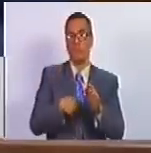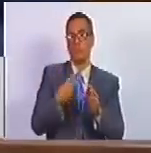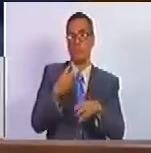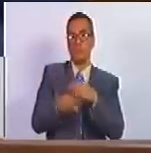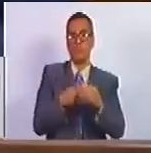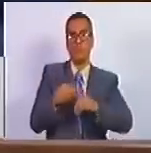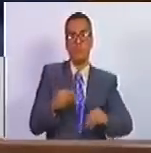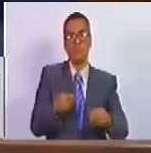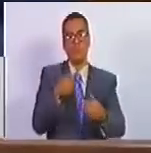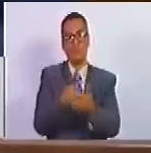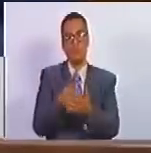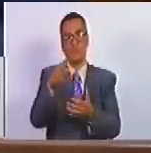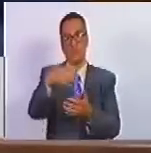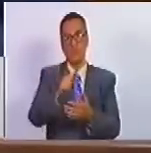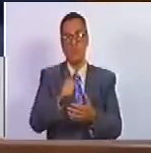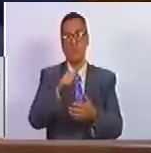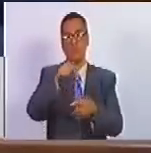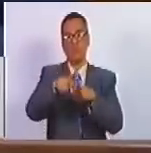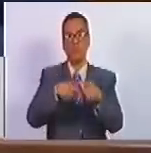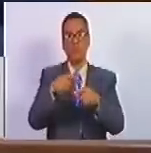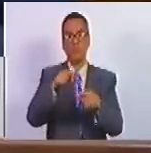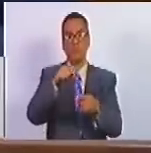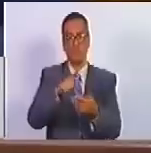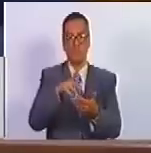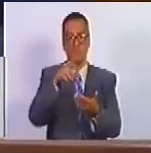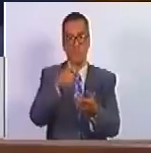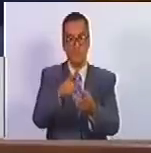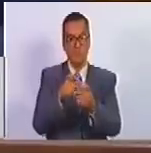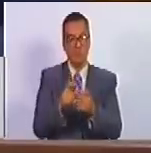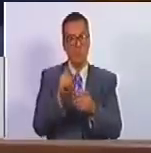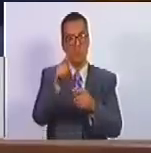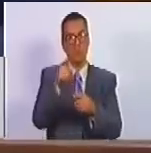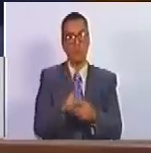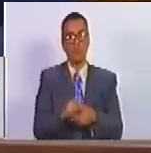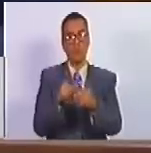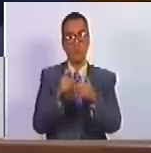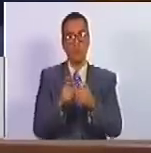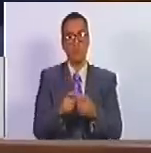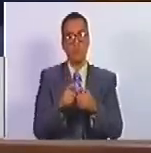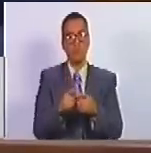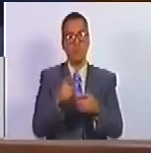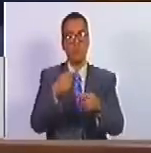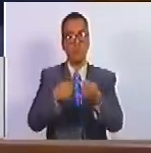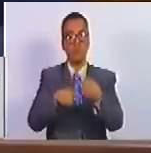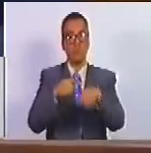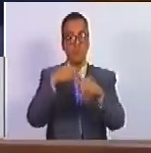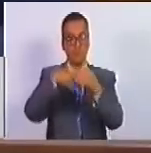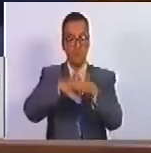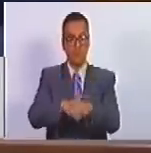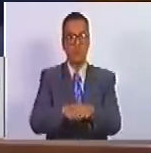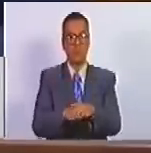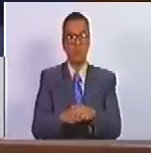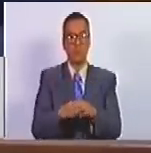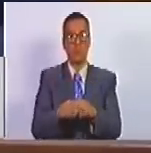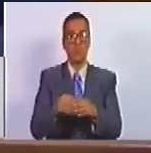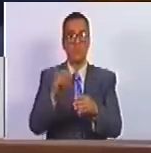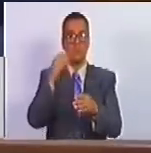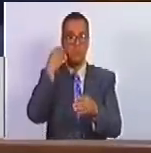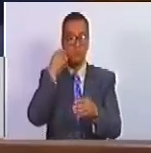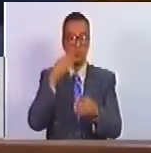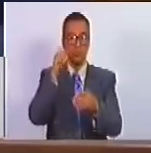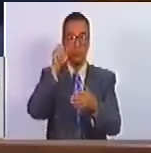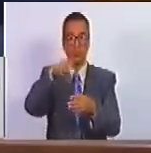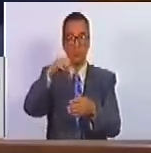y cobrar las tasas indicadas a continuación. 1. Tasa de gestión integral de residuos y desechos